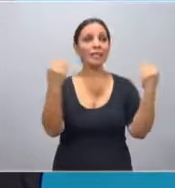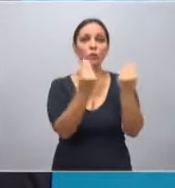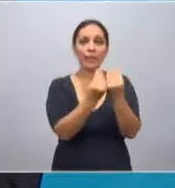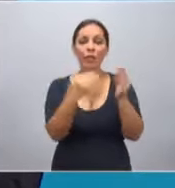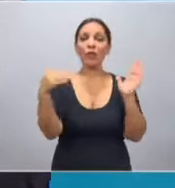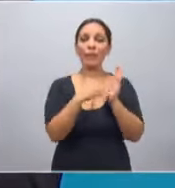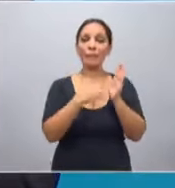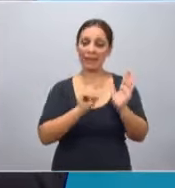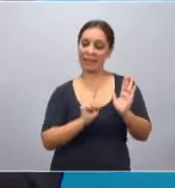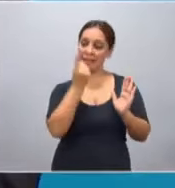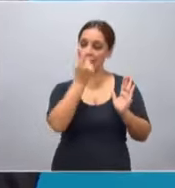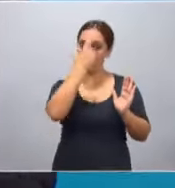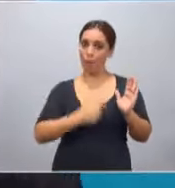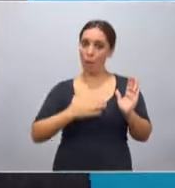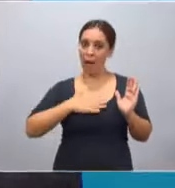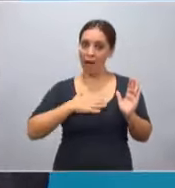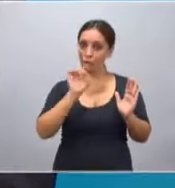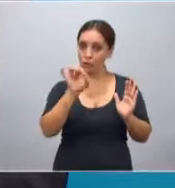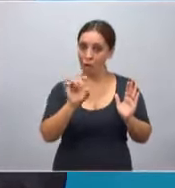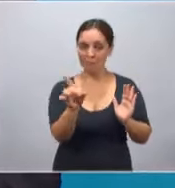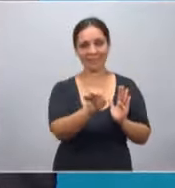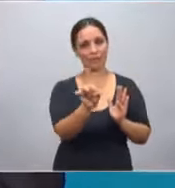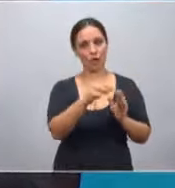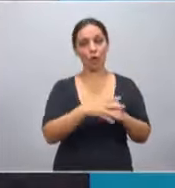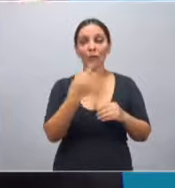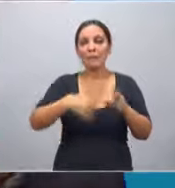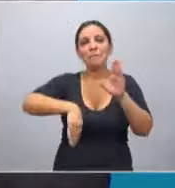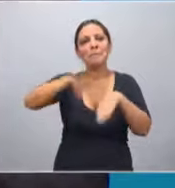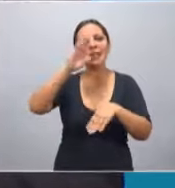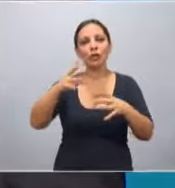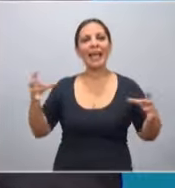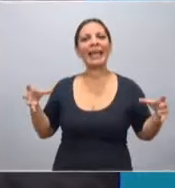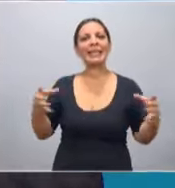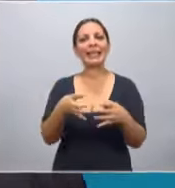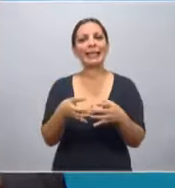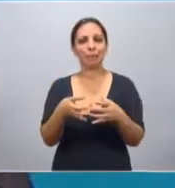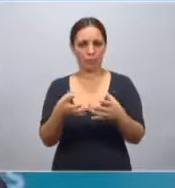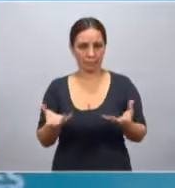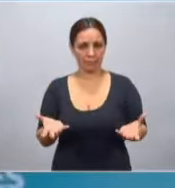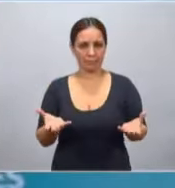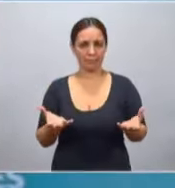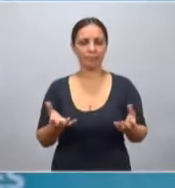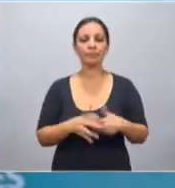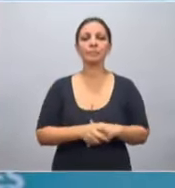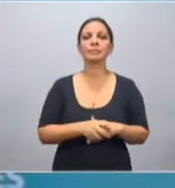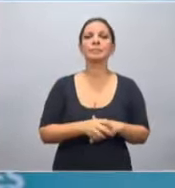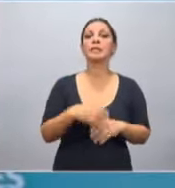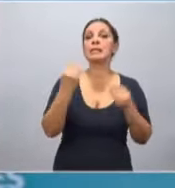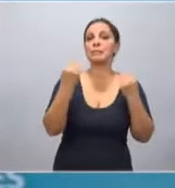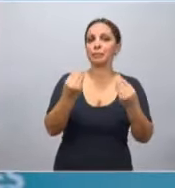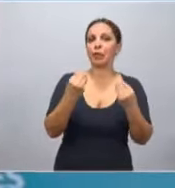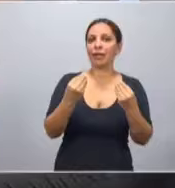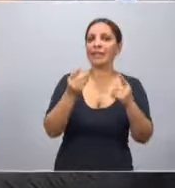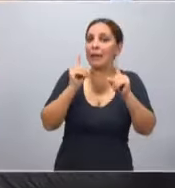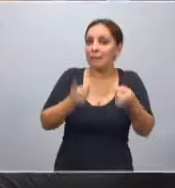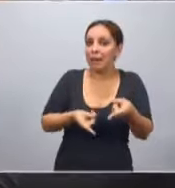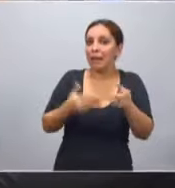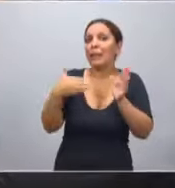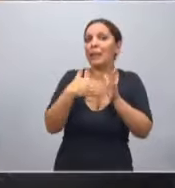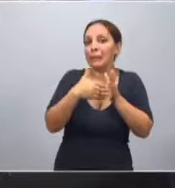mérito individual y personal muchas veces porque son hechos colectivos entonces solo no hace nada y muchas veces también porque las